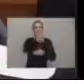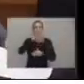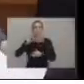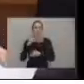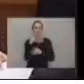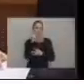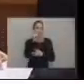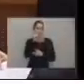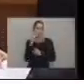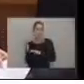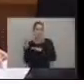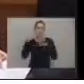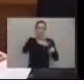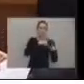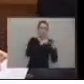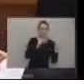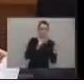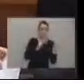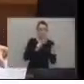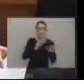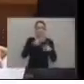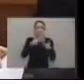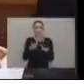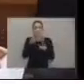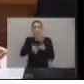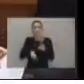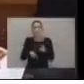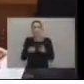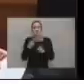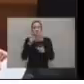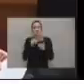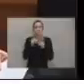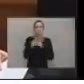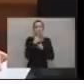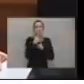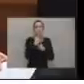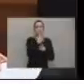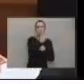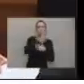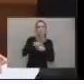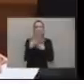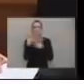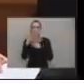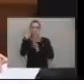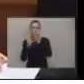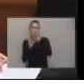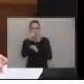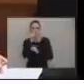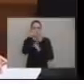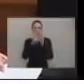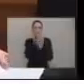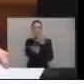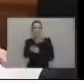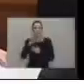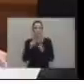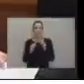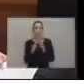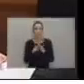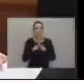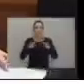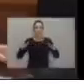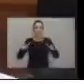Y en cuanto a las proyecciones, Ispalink apunta a que creceremos un 1,5% en 2015, y regional, que es,